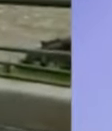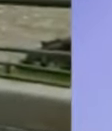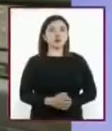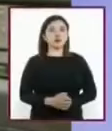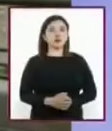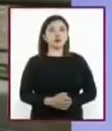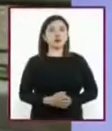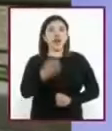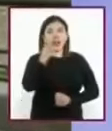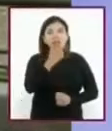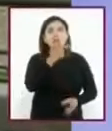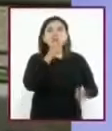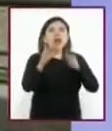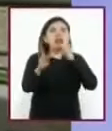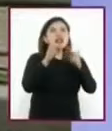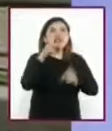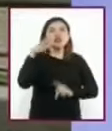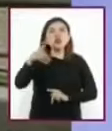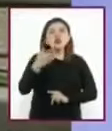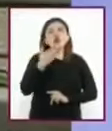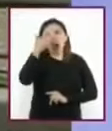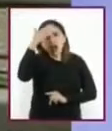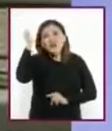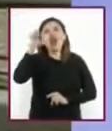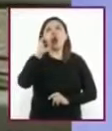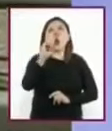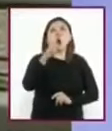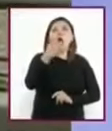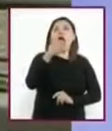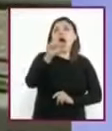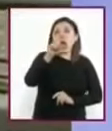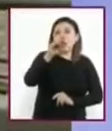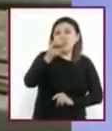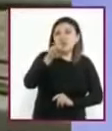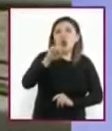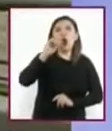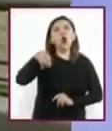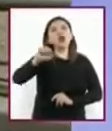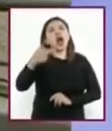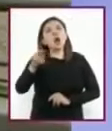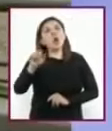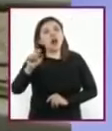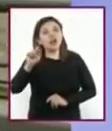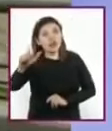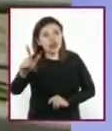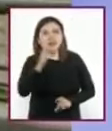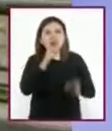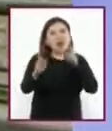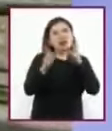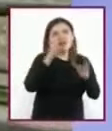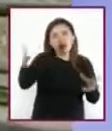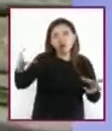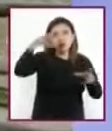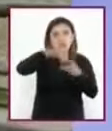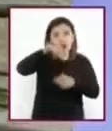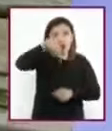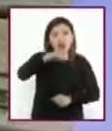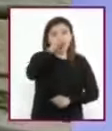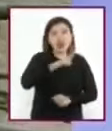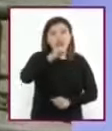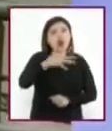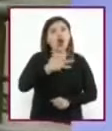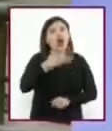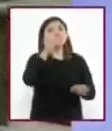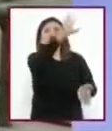Además de las palabras de origen árabe o arabismos y del origen náhuatl o náhuatlismos, nuestra lengua está llena de